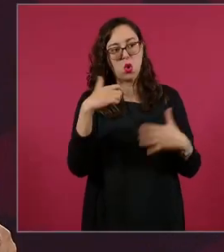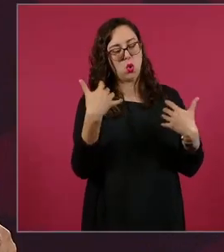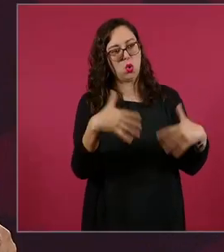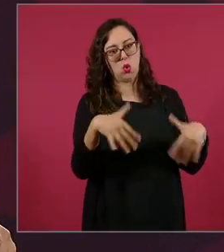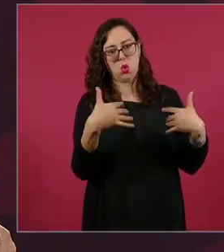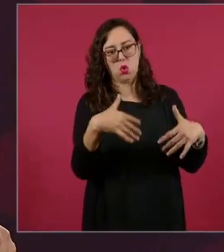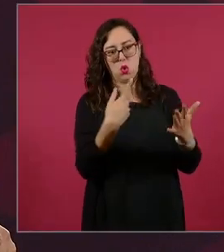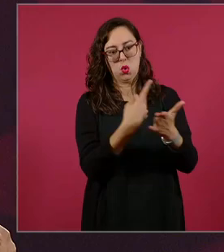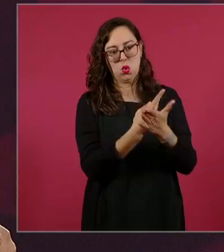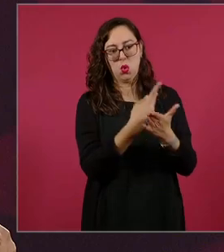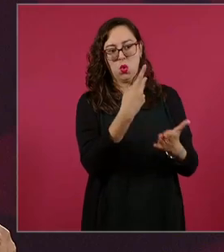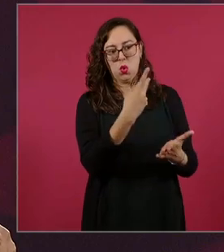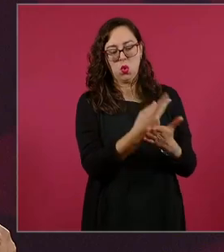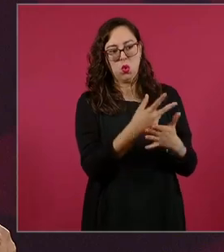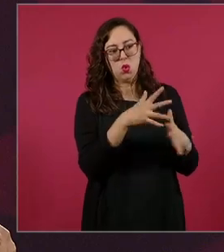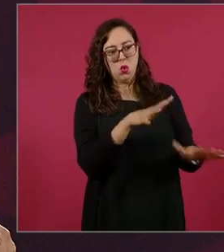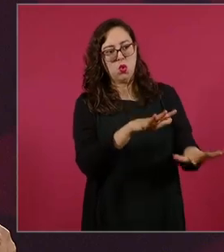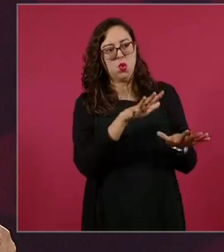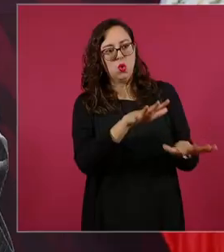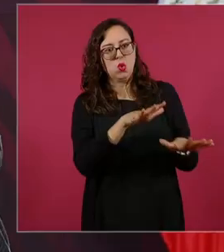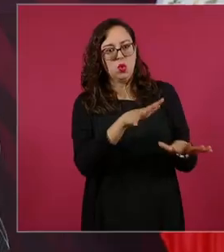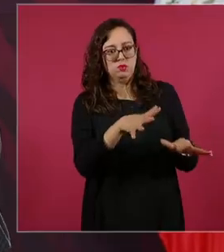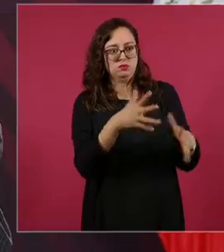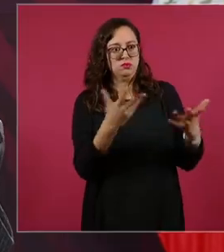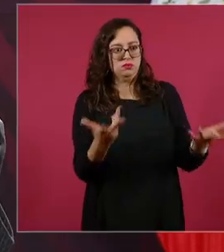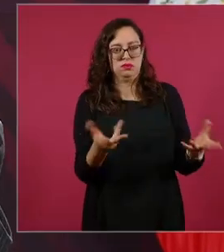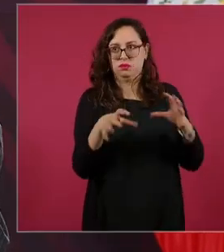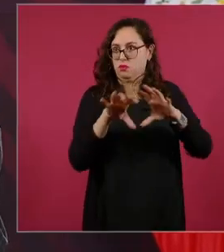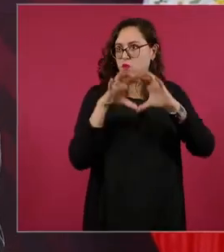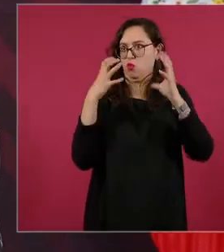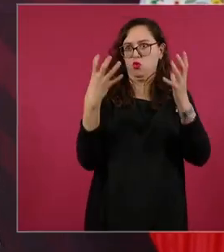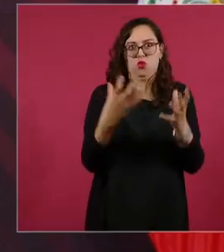se lee de que es el mejor periodista del mundo,